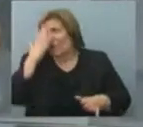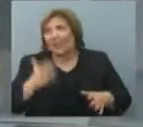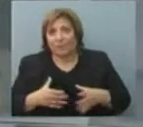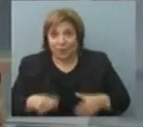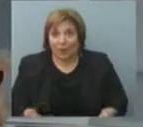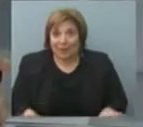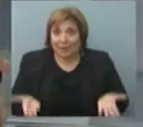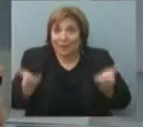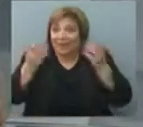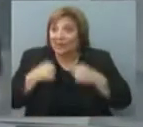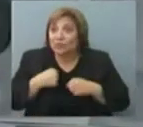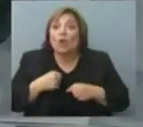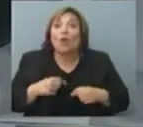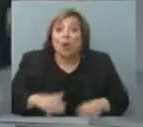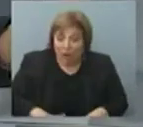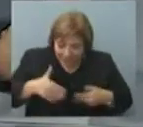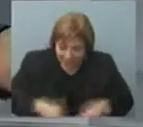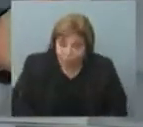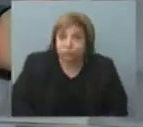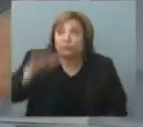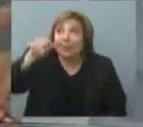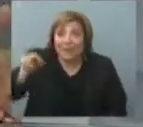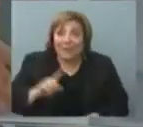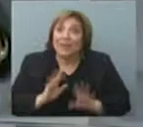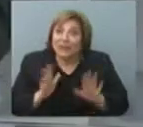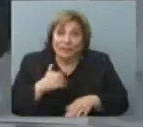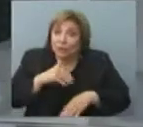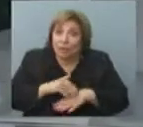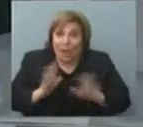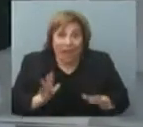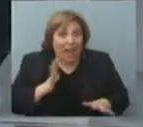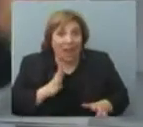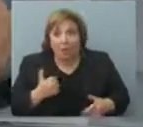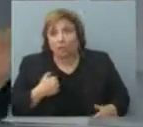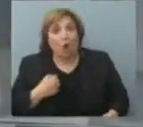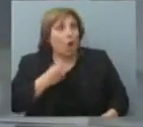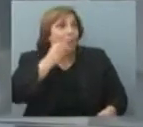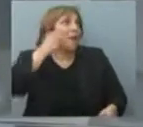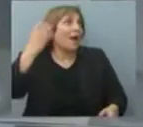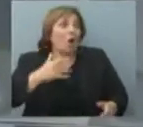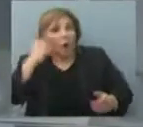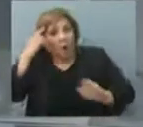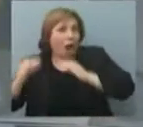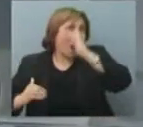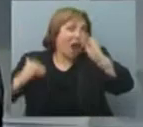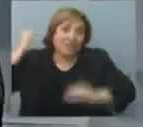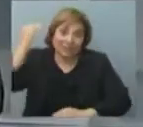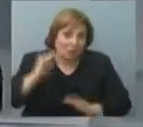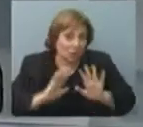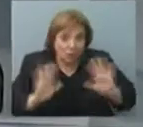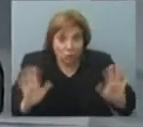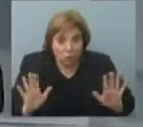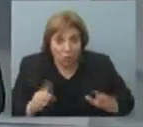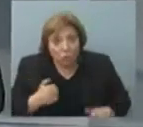crecimos en esa sociedad y no hay que sacarse lo que no nos toca soy de los tipos más progresistas y más evolucionados mentalmente